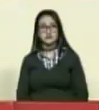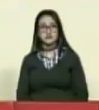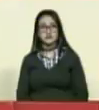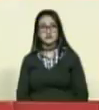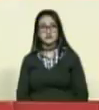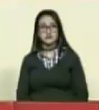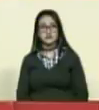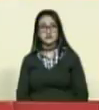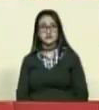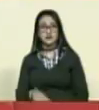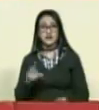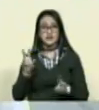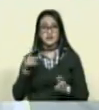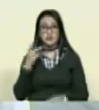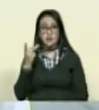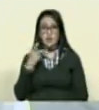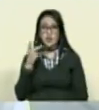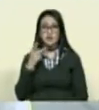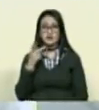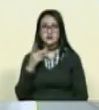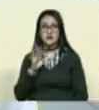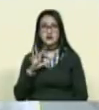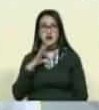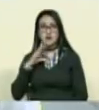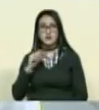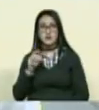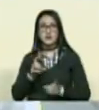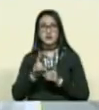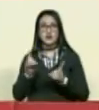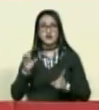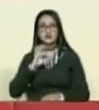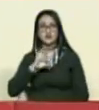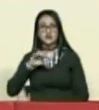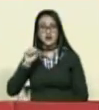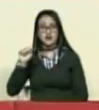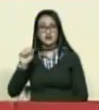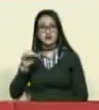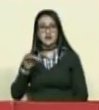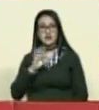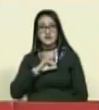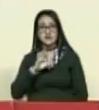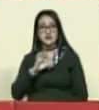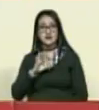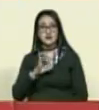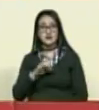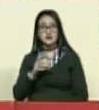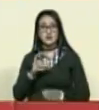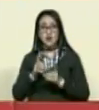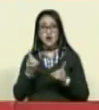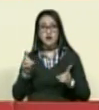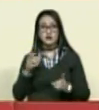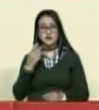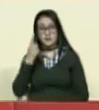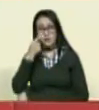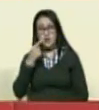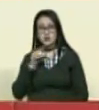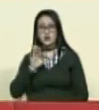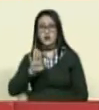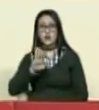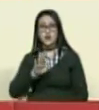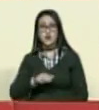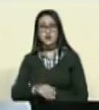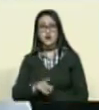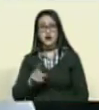La dimensión política, ya la hemos hablado, la democracia socialista, la democracia protagónica, la libertad. La dimensión económica, el nuevo